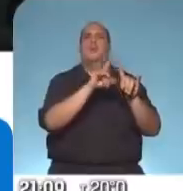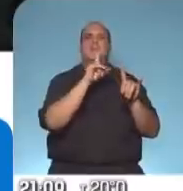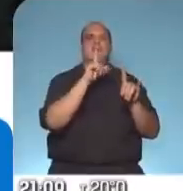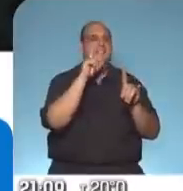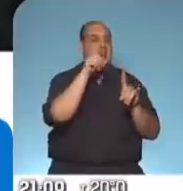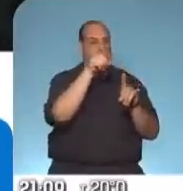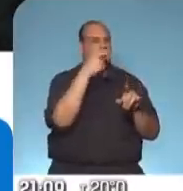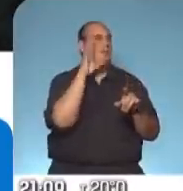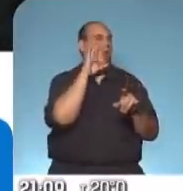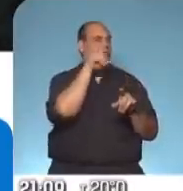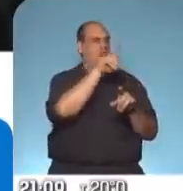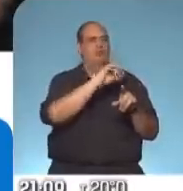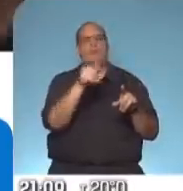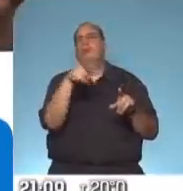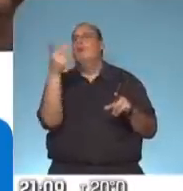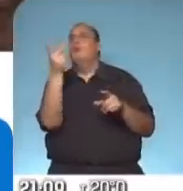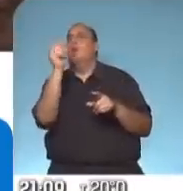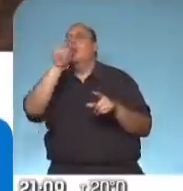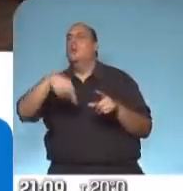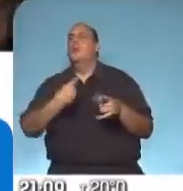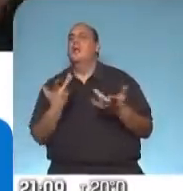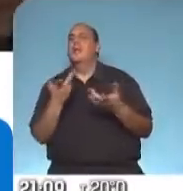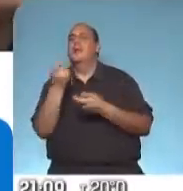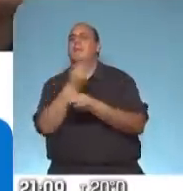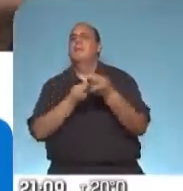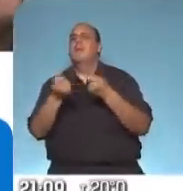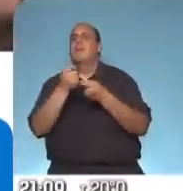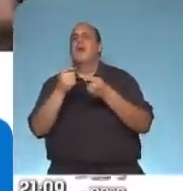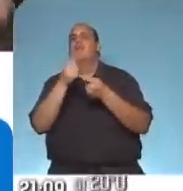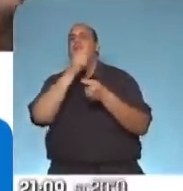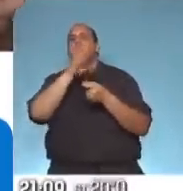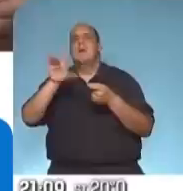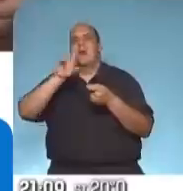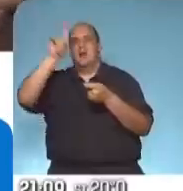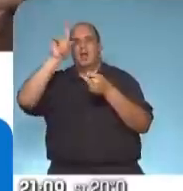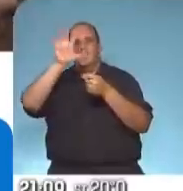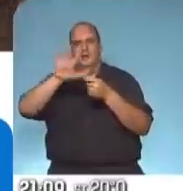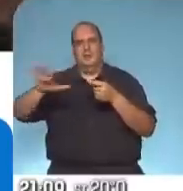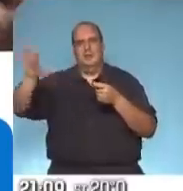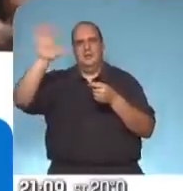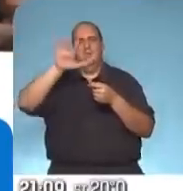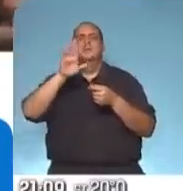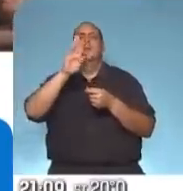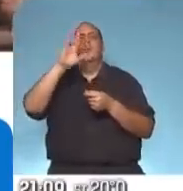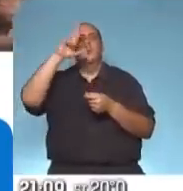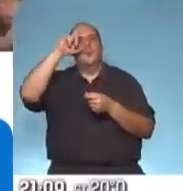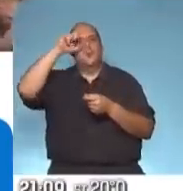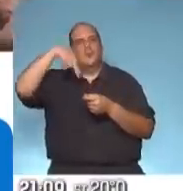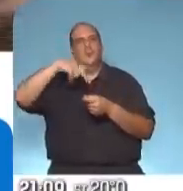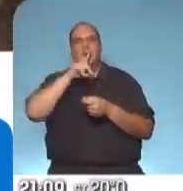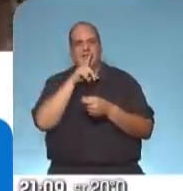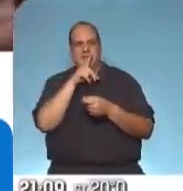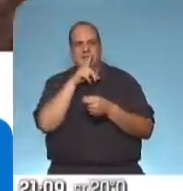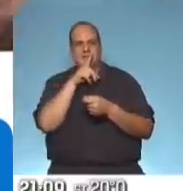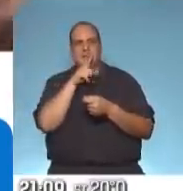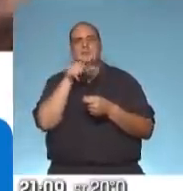norteamericano, sino el mercado del Mar del Norte, que es lo que se llama el petróleo Brent,